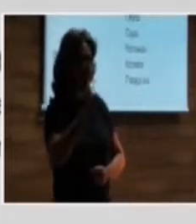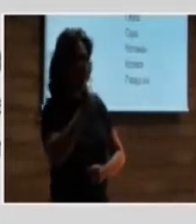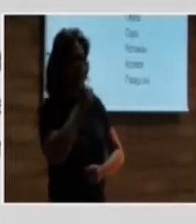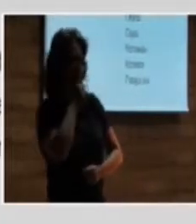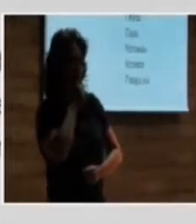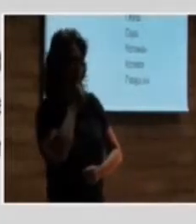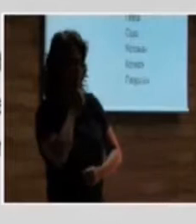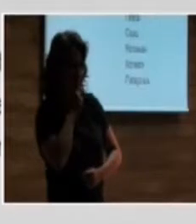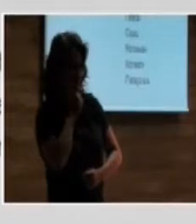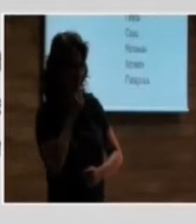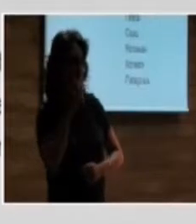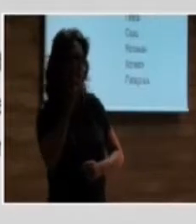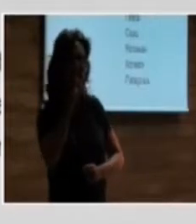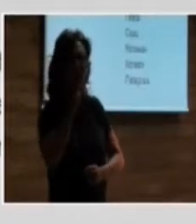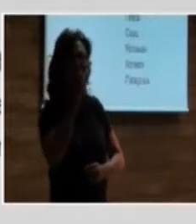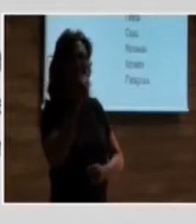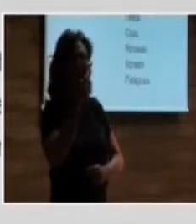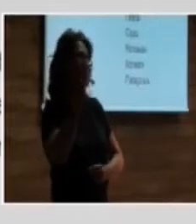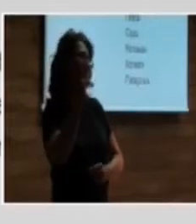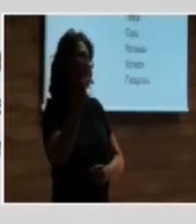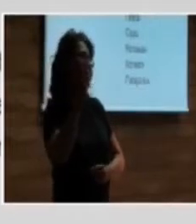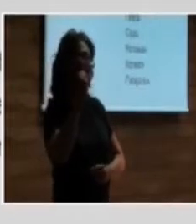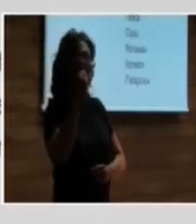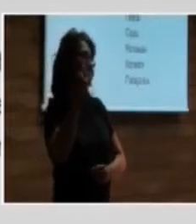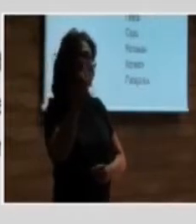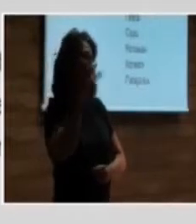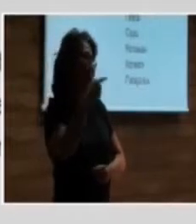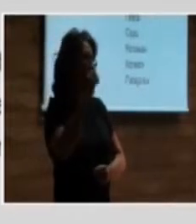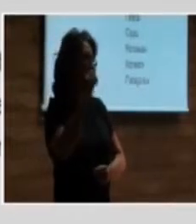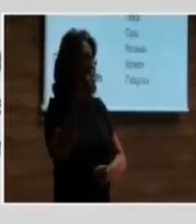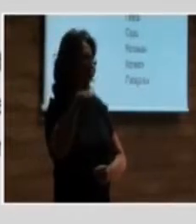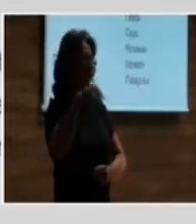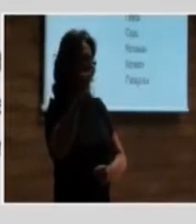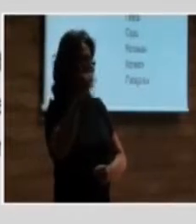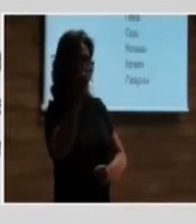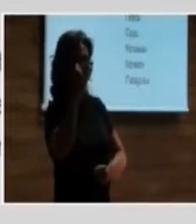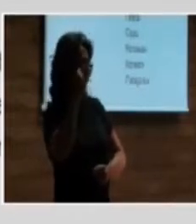población donde prácticamente se ha diezmado a los pueblos originarios, y ha sido